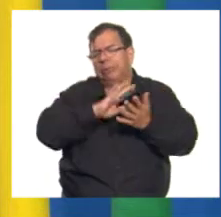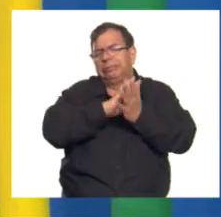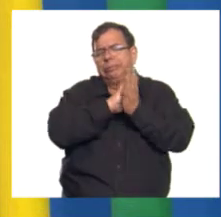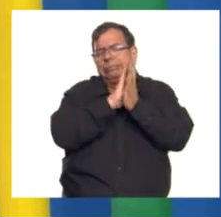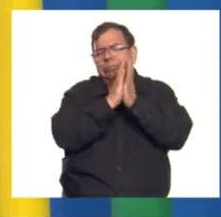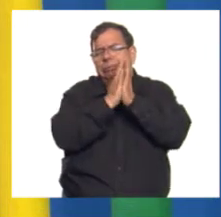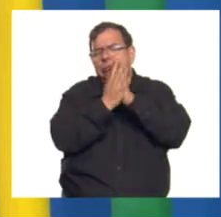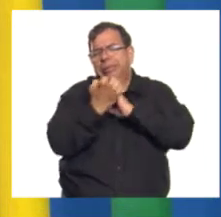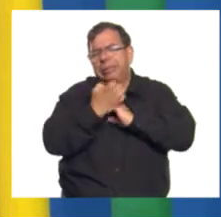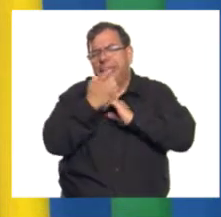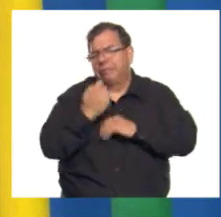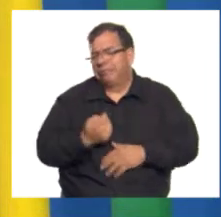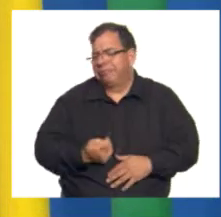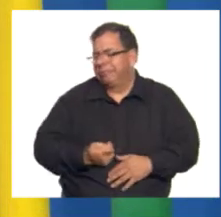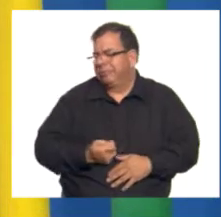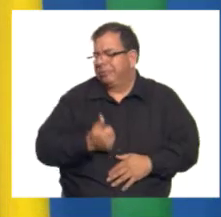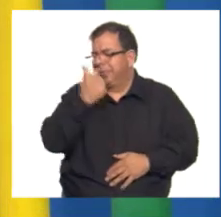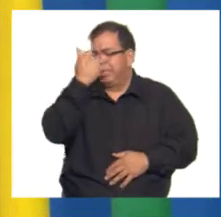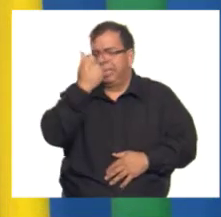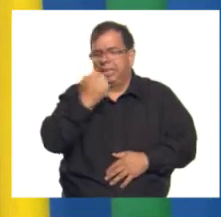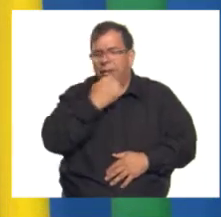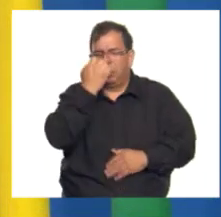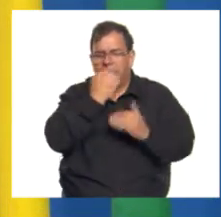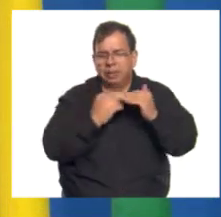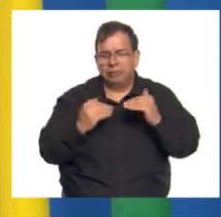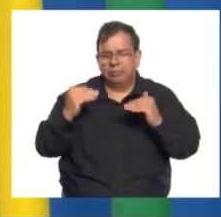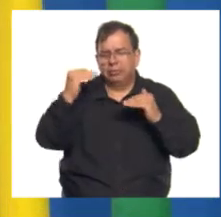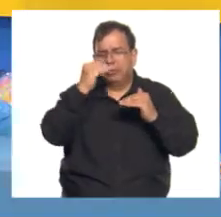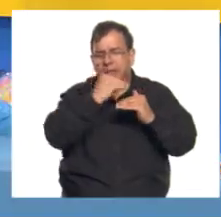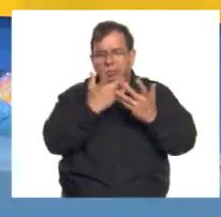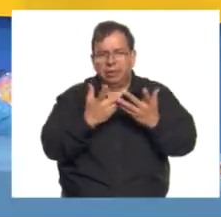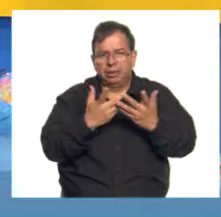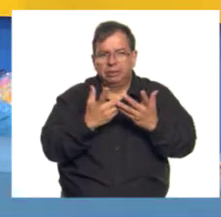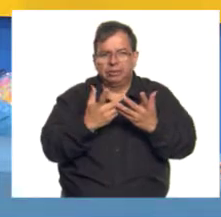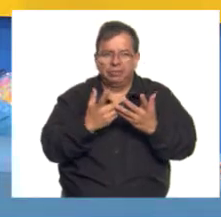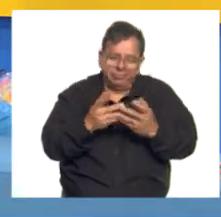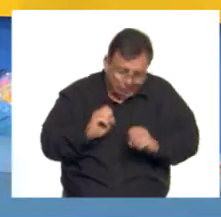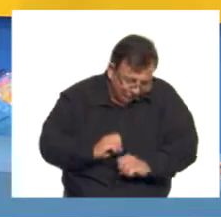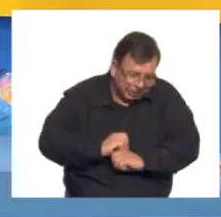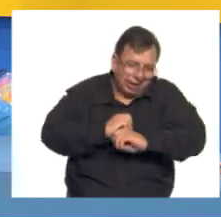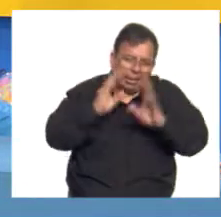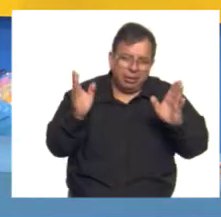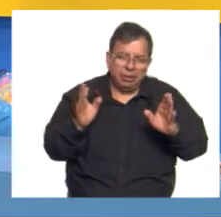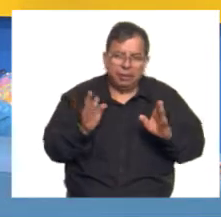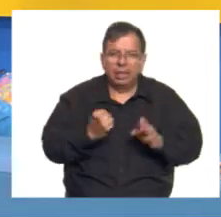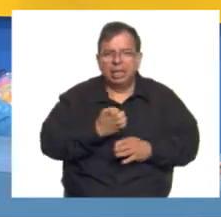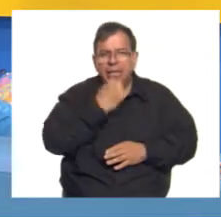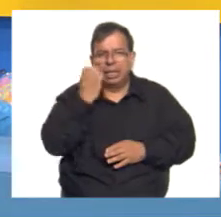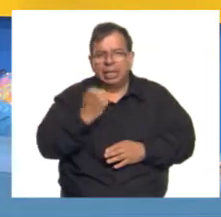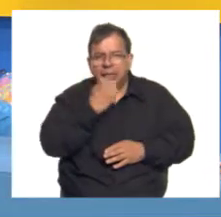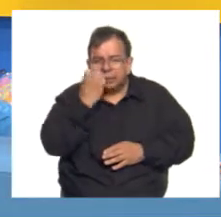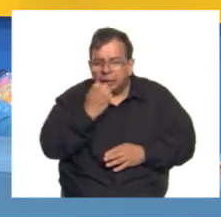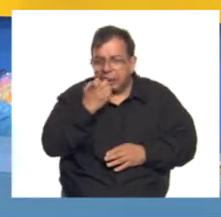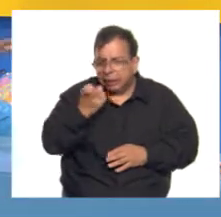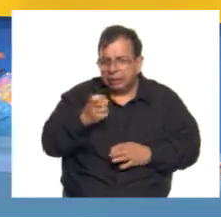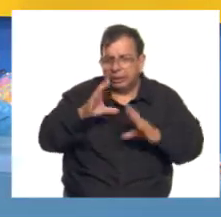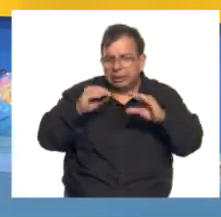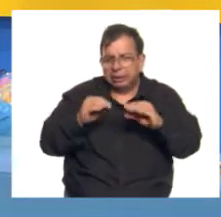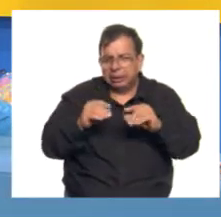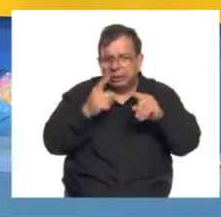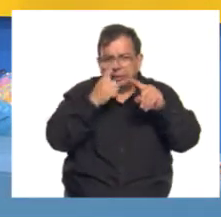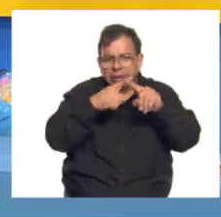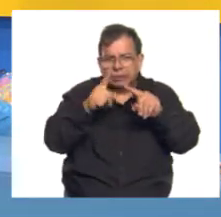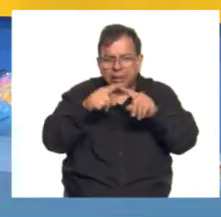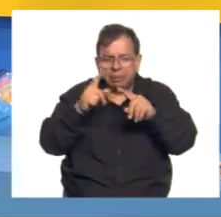principales instituciones de educación superior del país. Por supuesto. Esta escuela se encargó de formar una gran diversidad